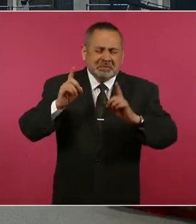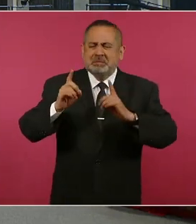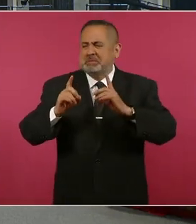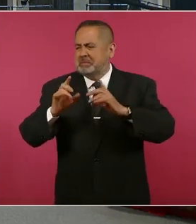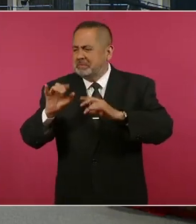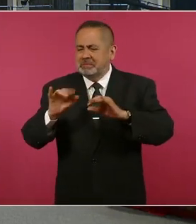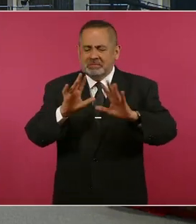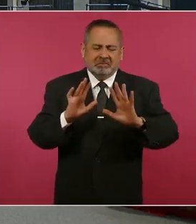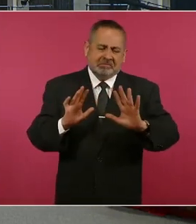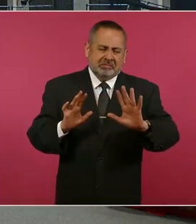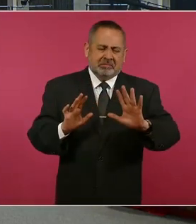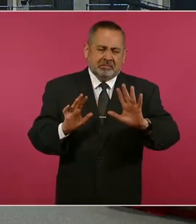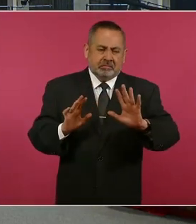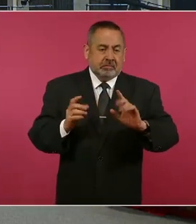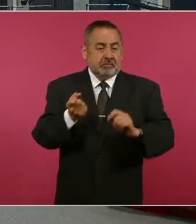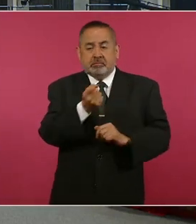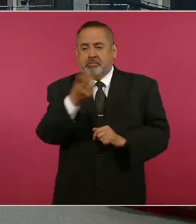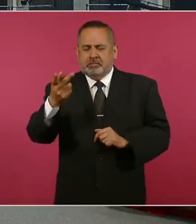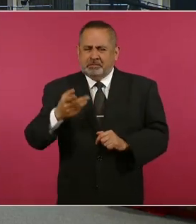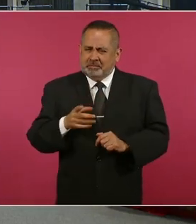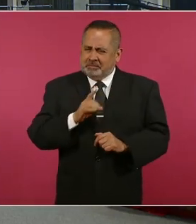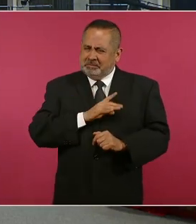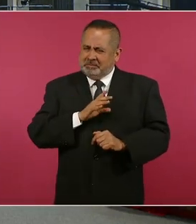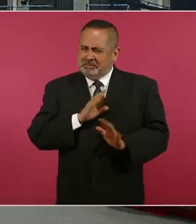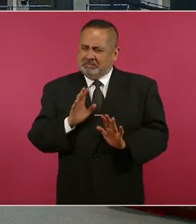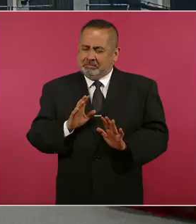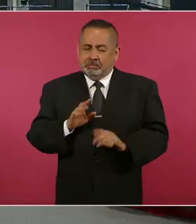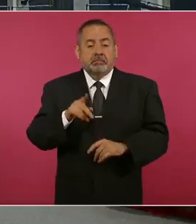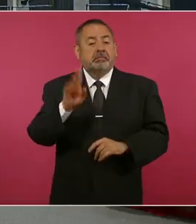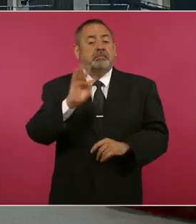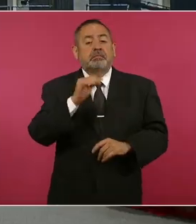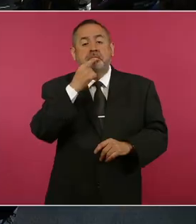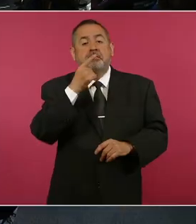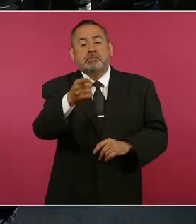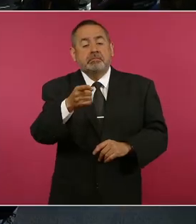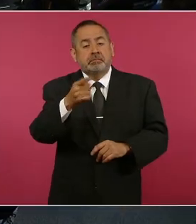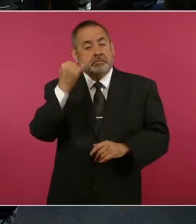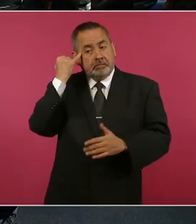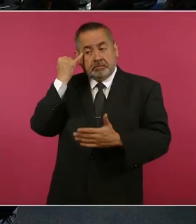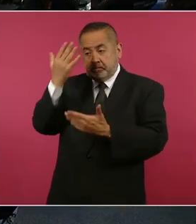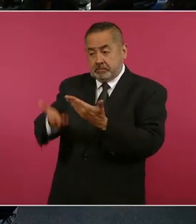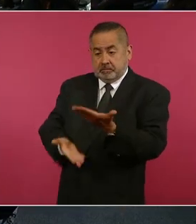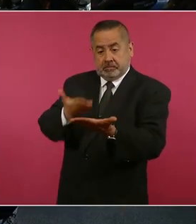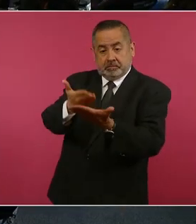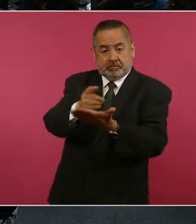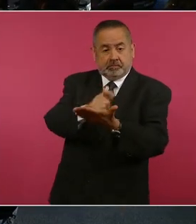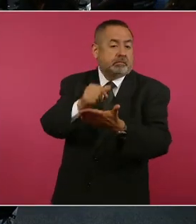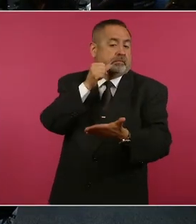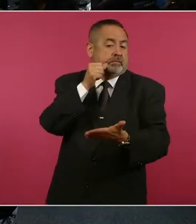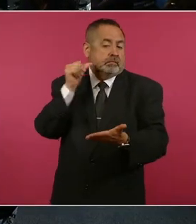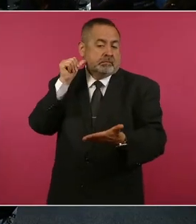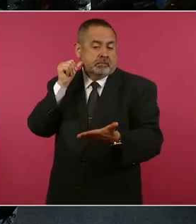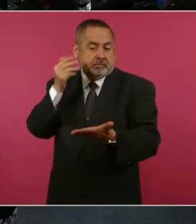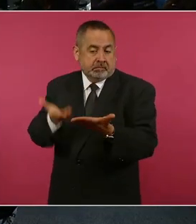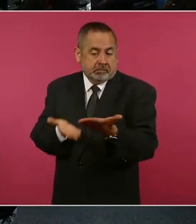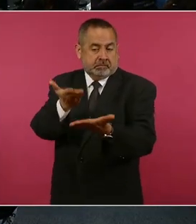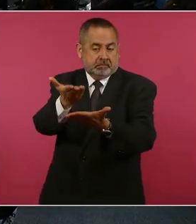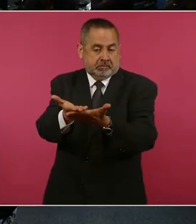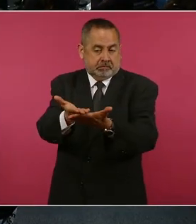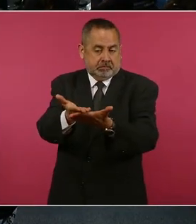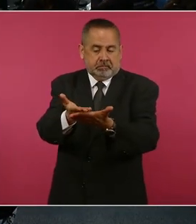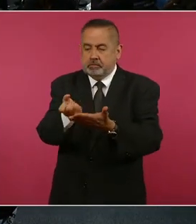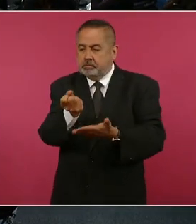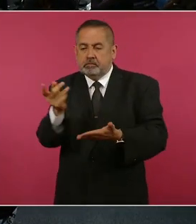en algunos casos hasta temor, de una iniciativa que se presentó ayer por parte de